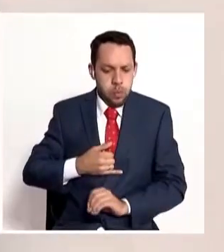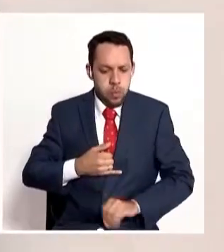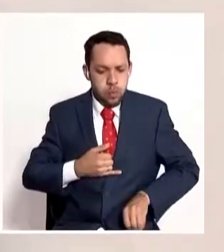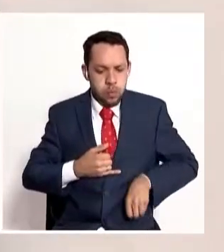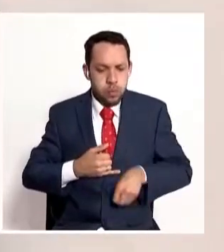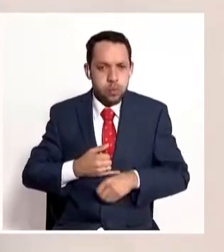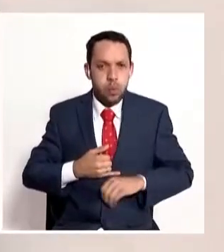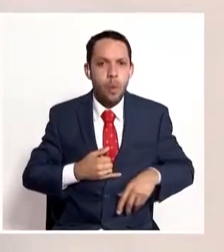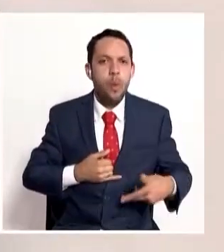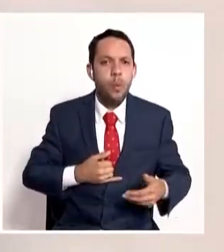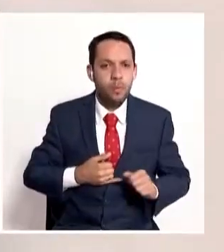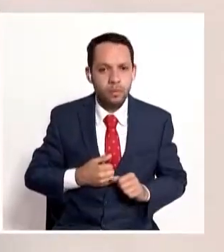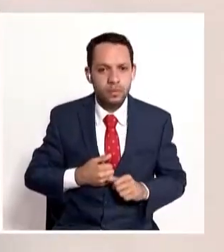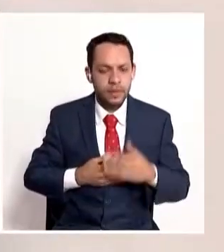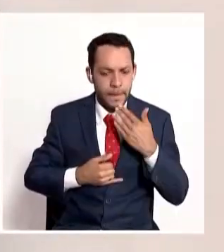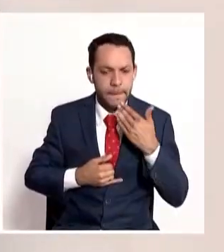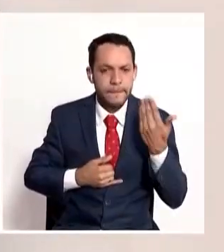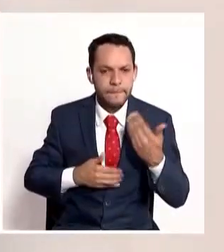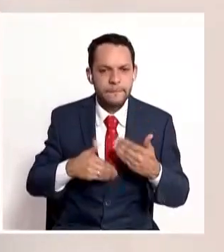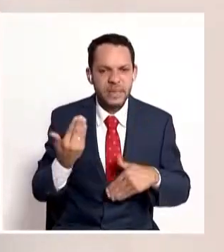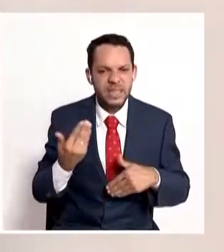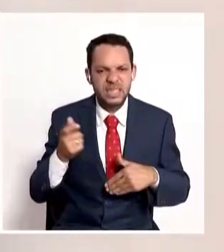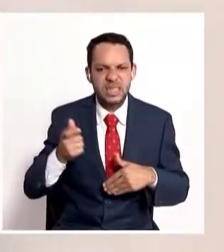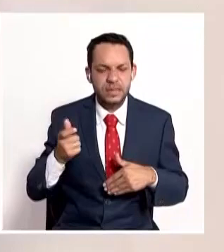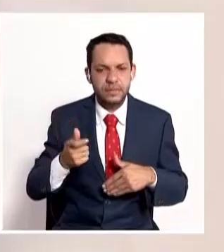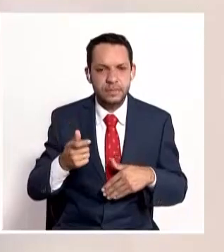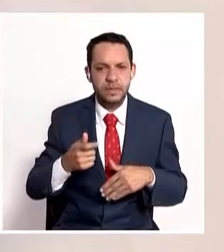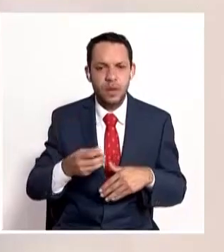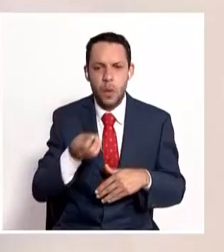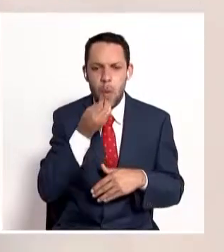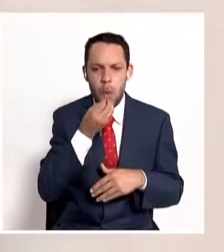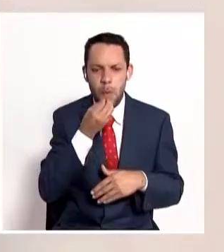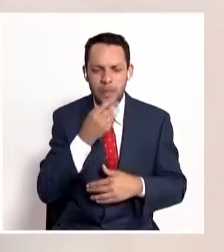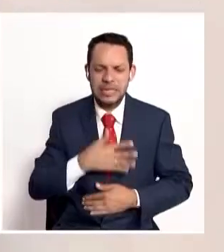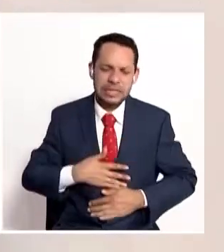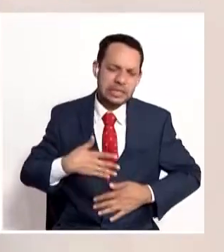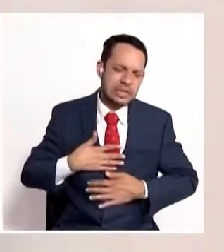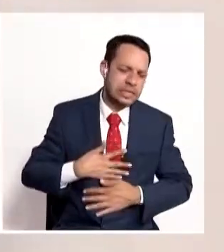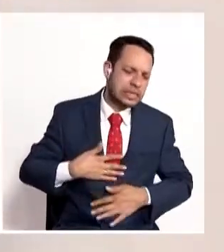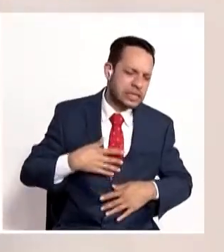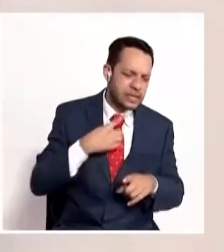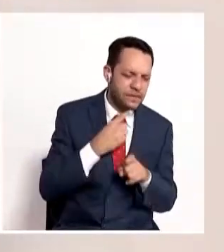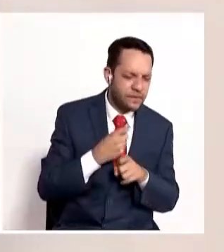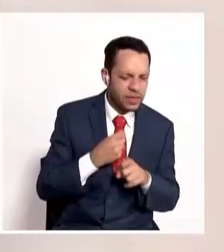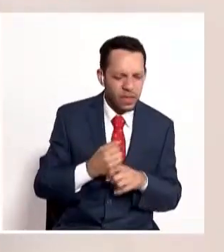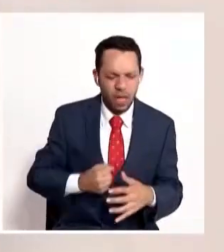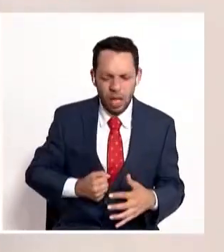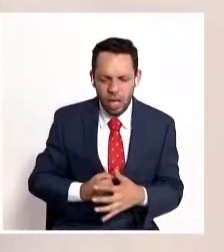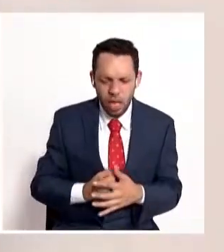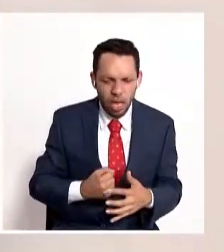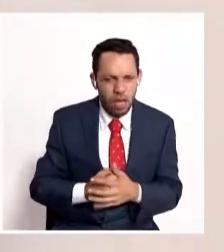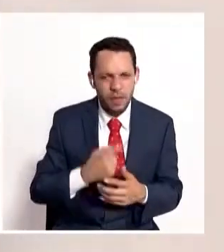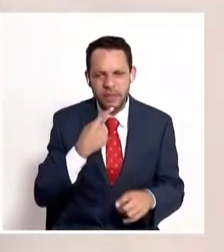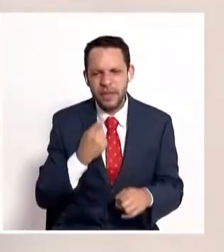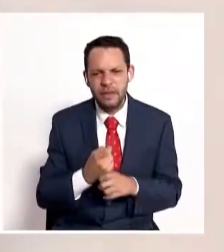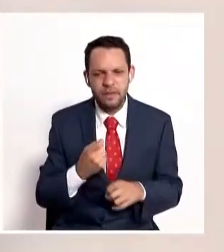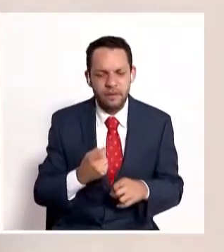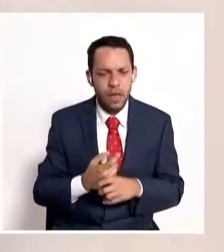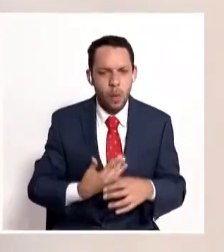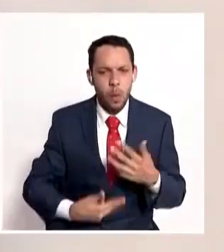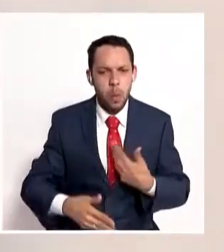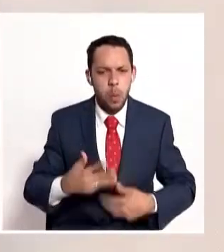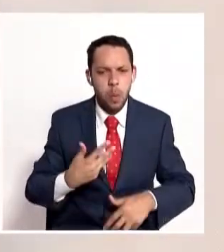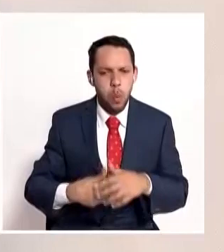autoinmunes comienzan con una sensibilidad alimentaria o con un intestino permeable o muchas veces con un intestino